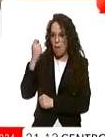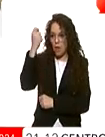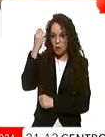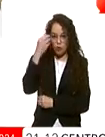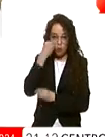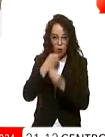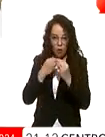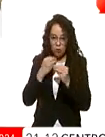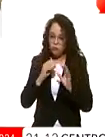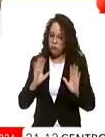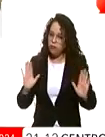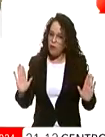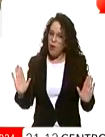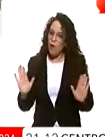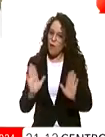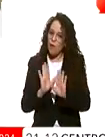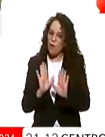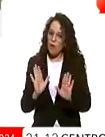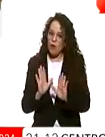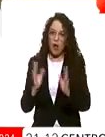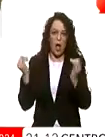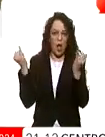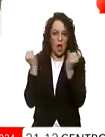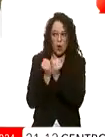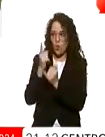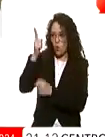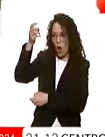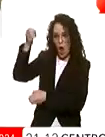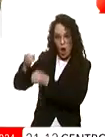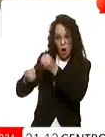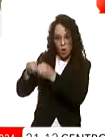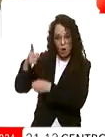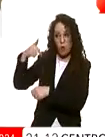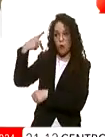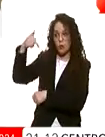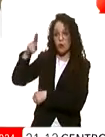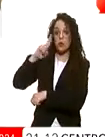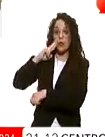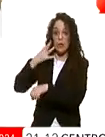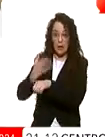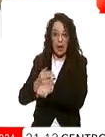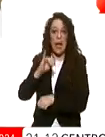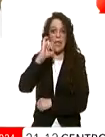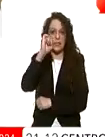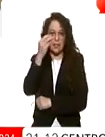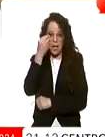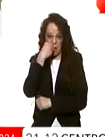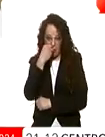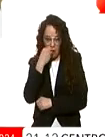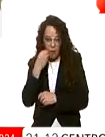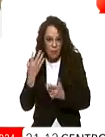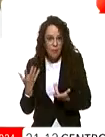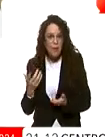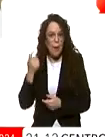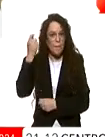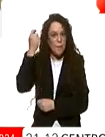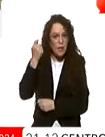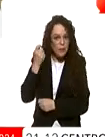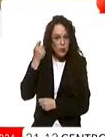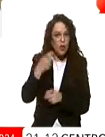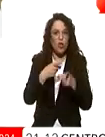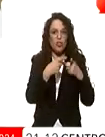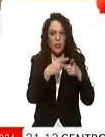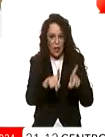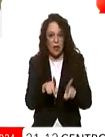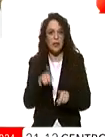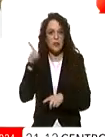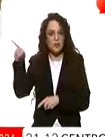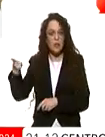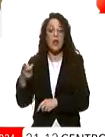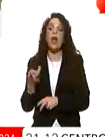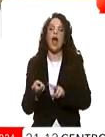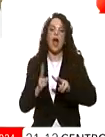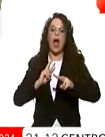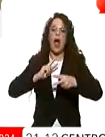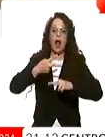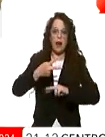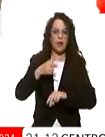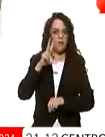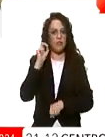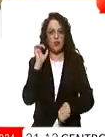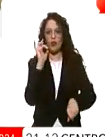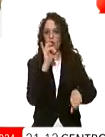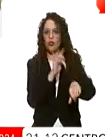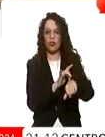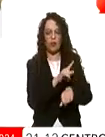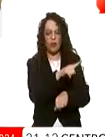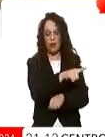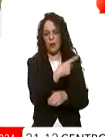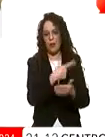los procedimientos electorales, o normalmente no se han metido. Sin embargo, analizar si estas sentencias de cada